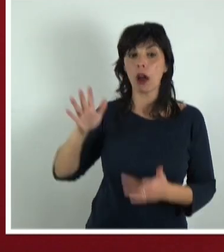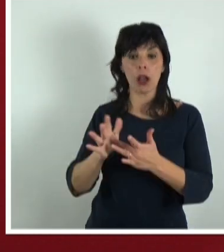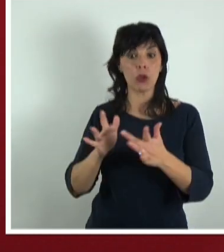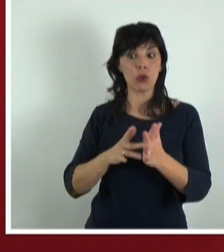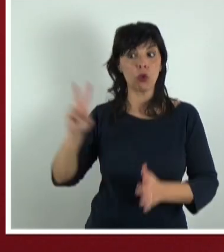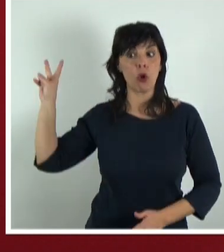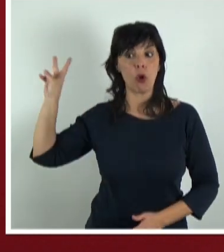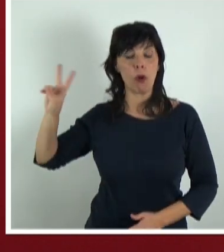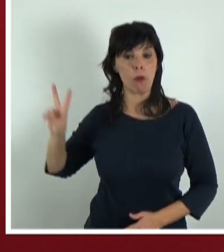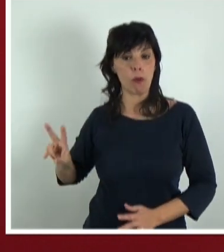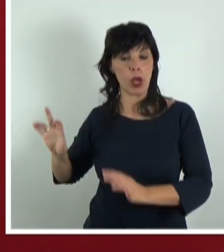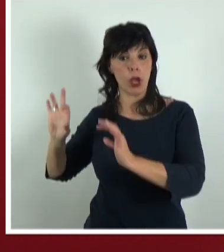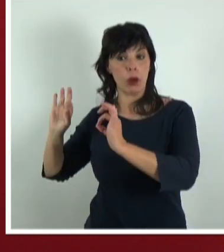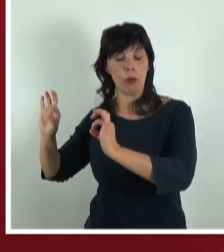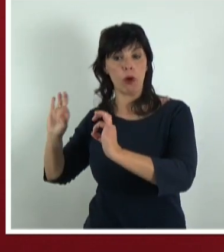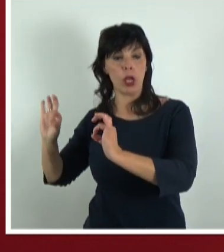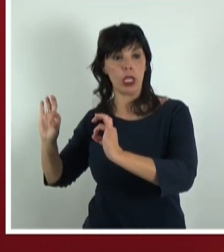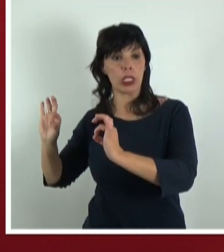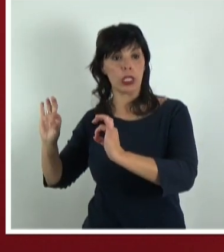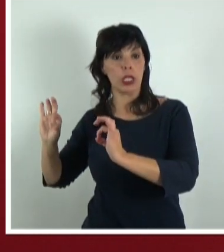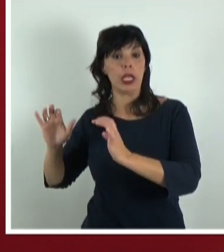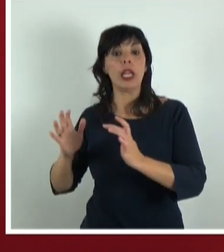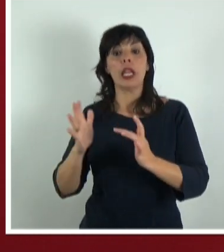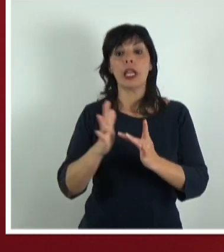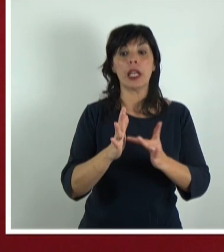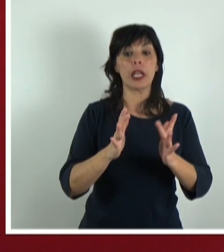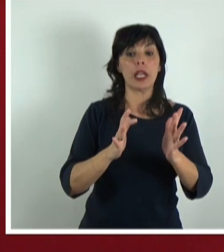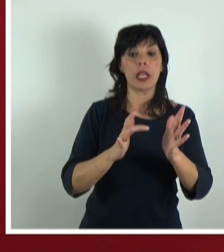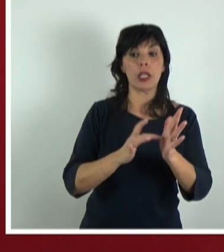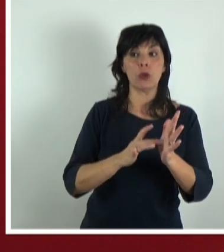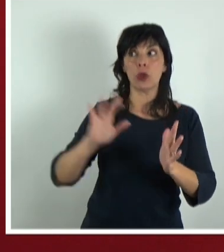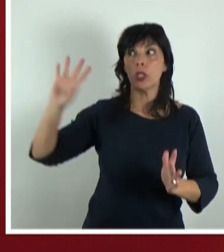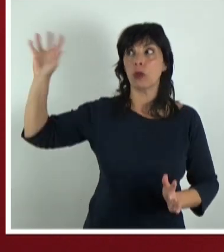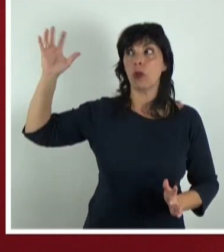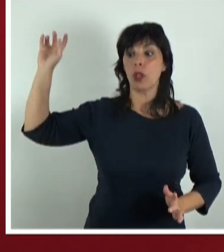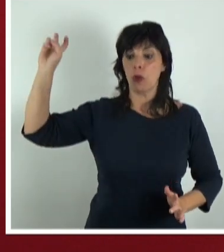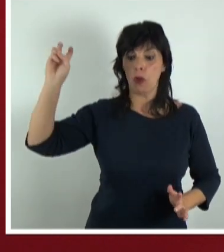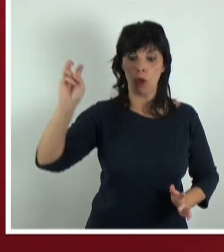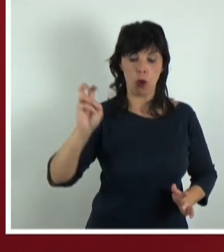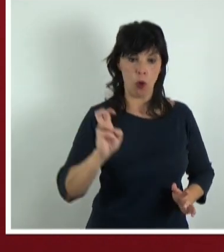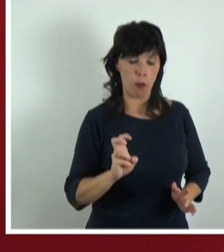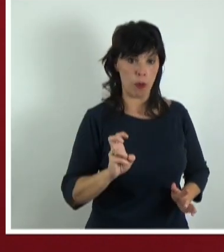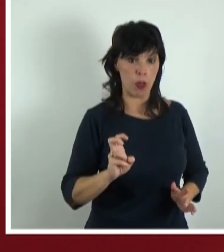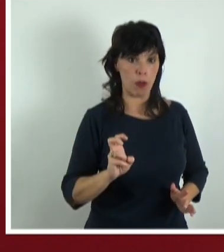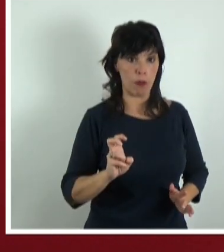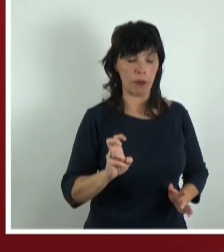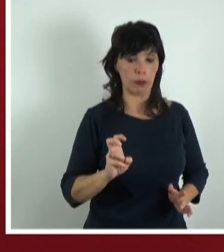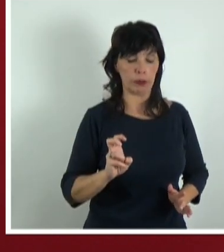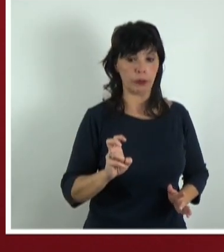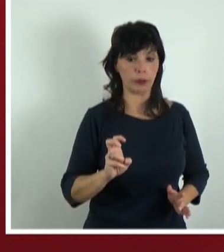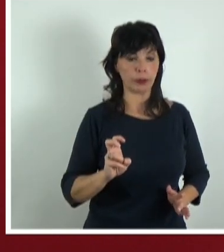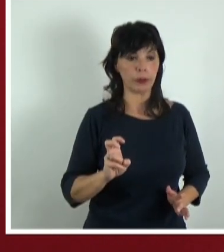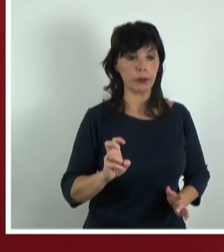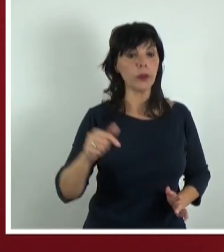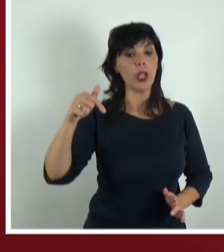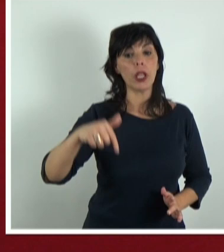para venir a algo que en el cielo no se conoce. En el cielo hay